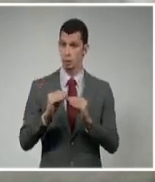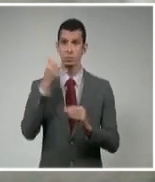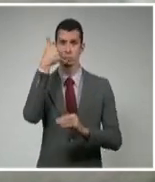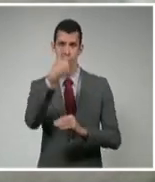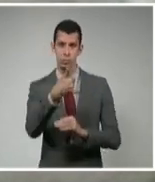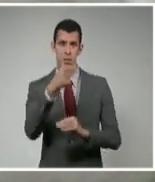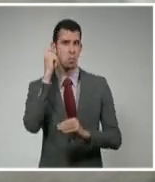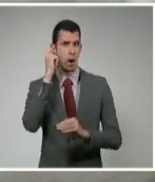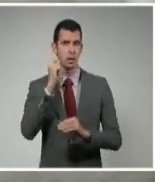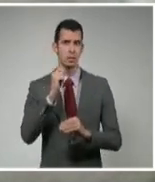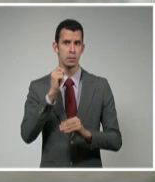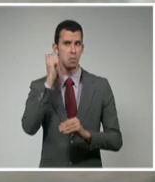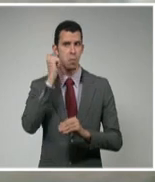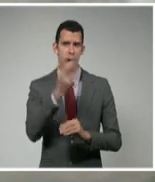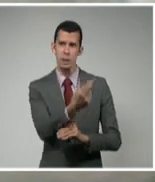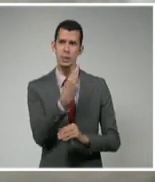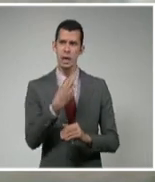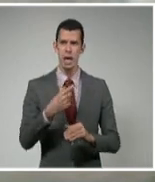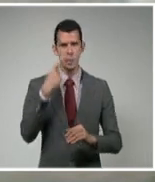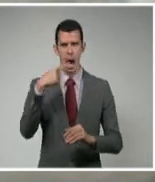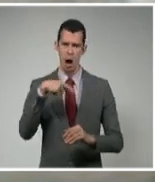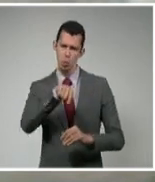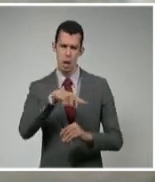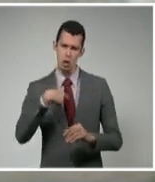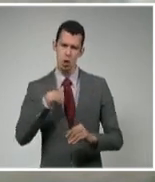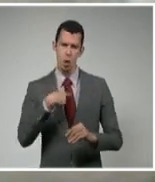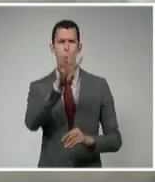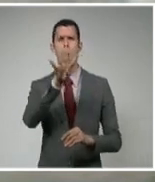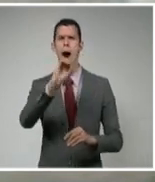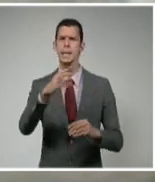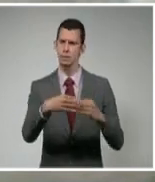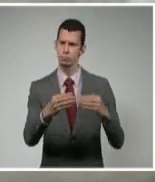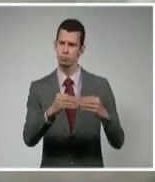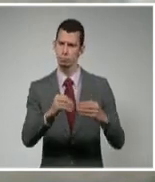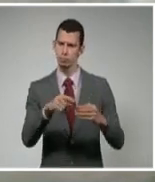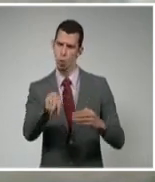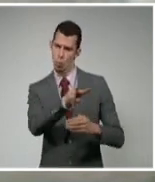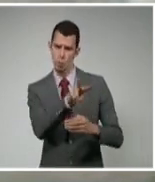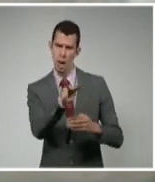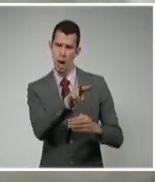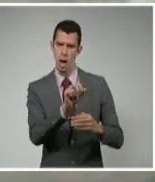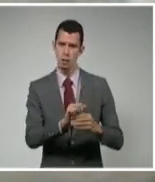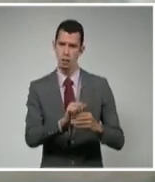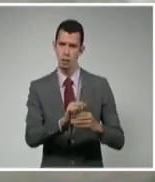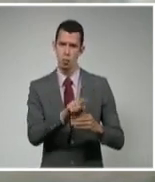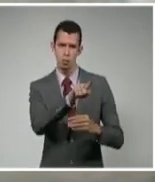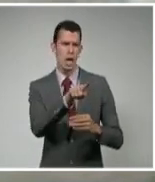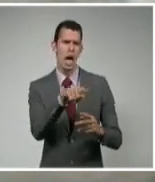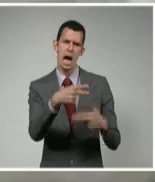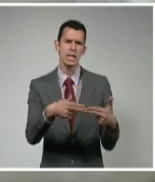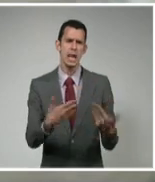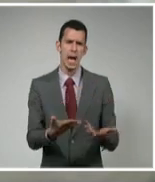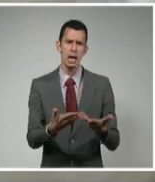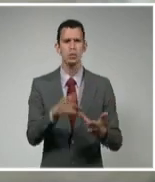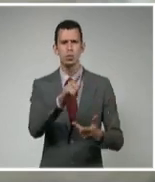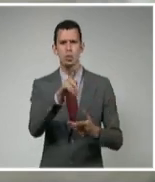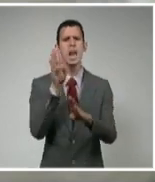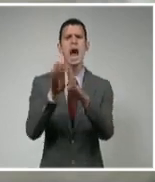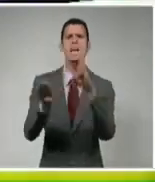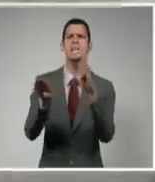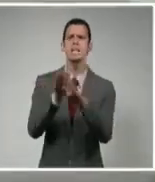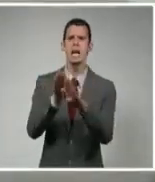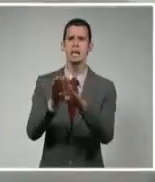folas para que nosotros le tiráramos piedra a la shopping. Y nos dijo que fuéramos a